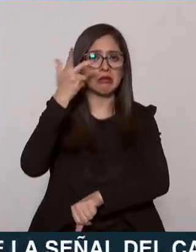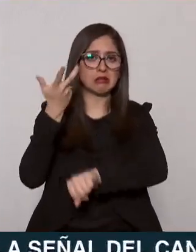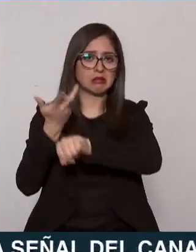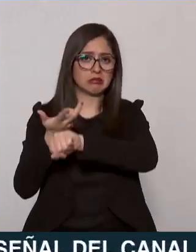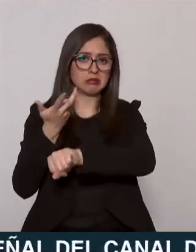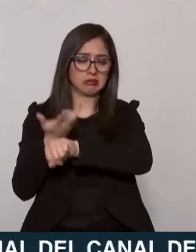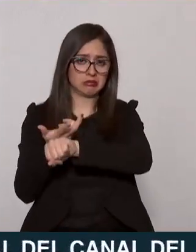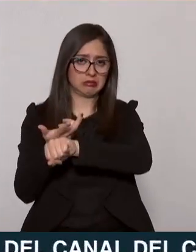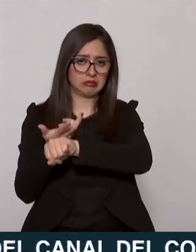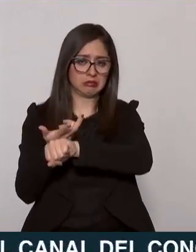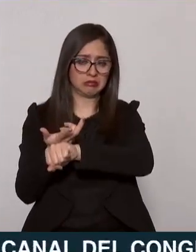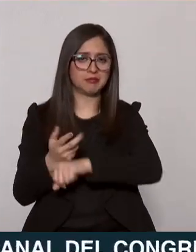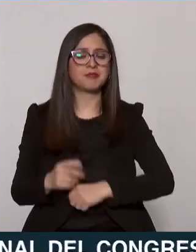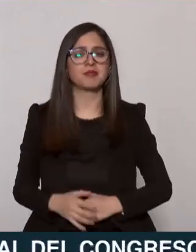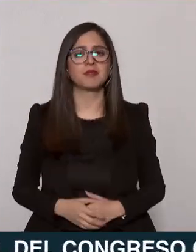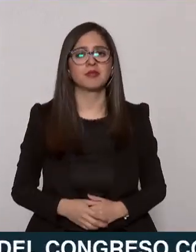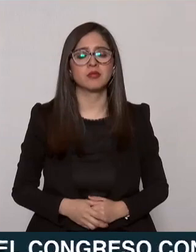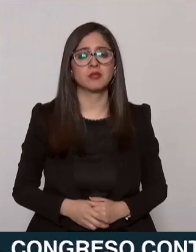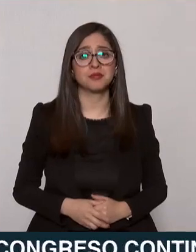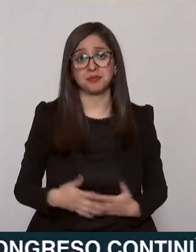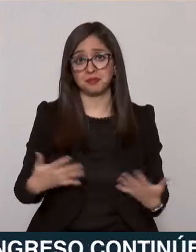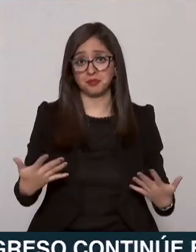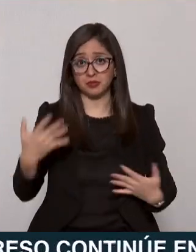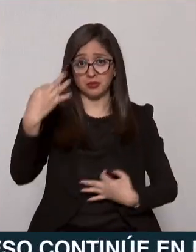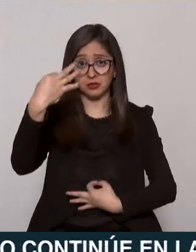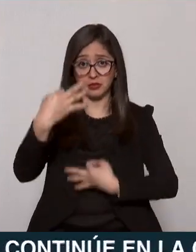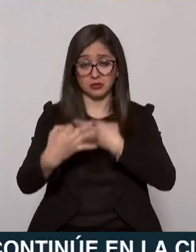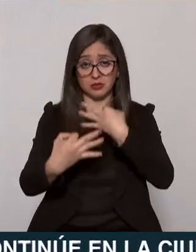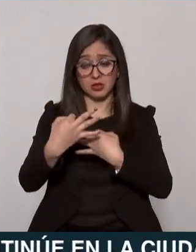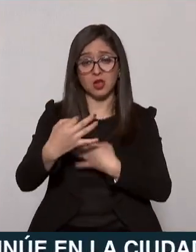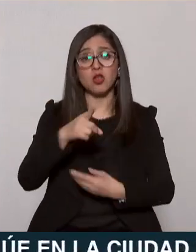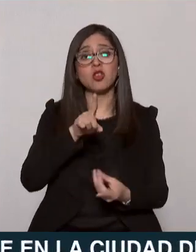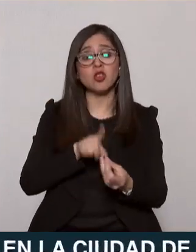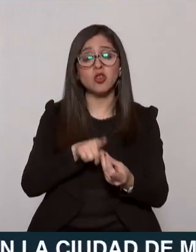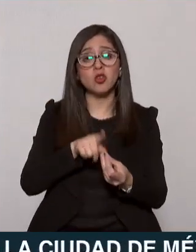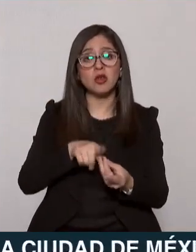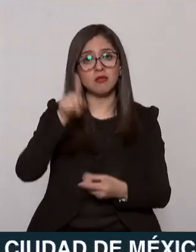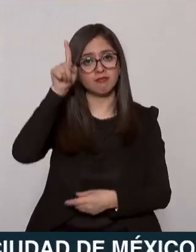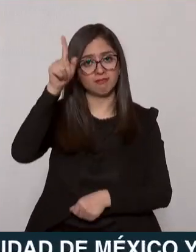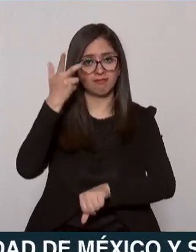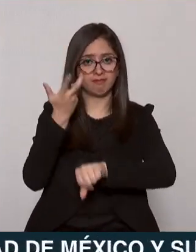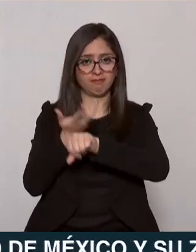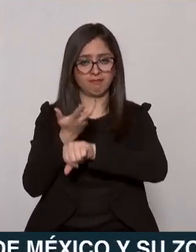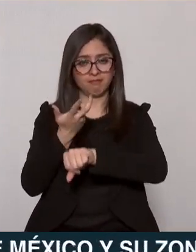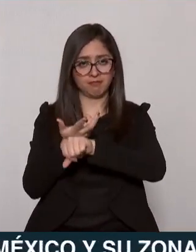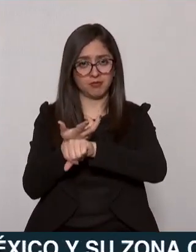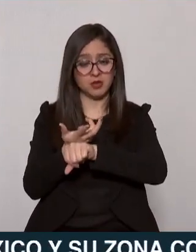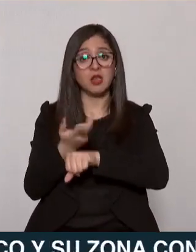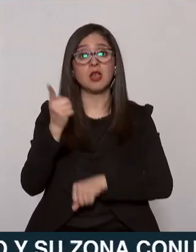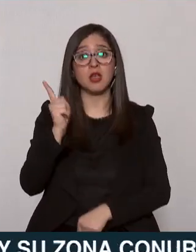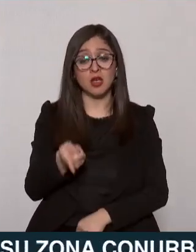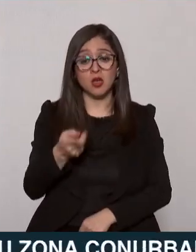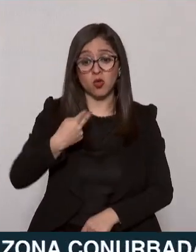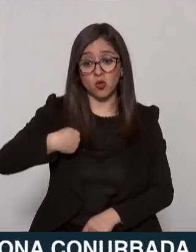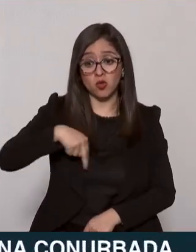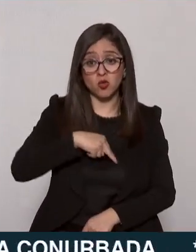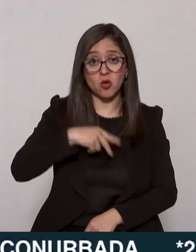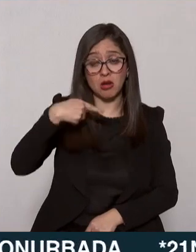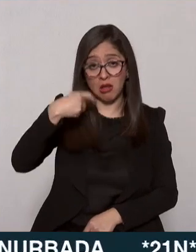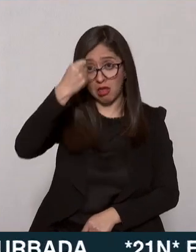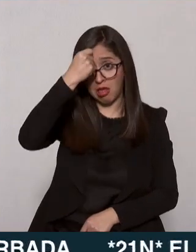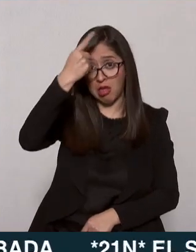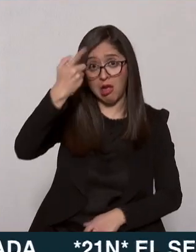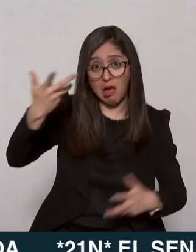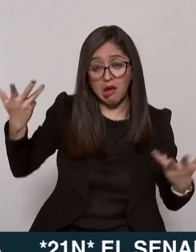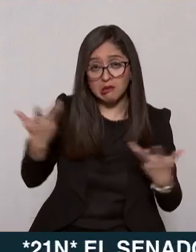Unidos de América. Por lo tanto, el procedimiento se va a llevar a cabo en Estados Unidos. No prejuzguemos, simplemente se